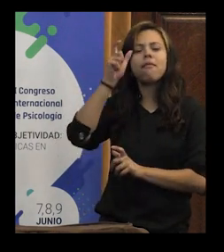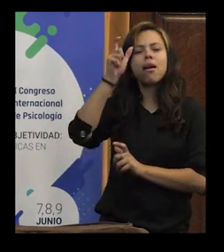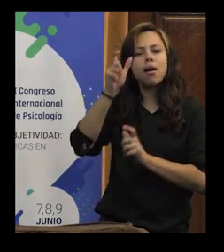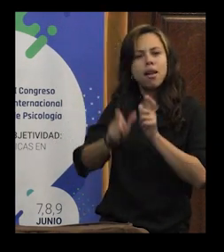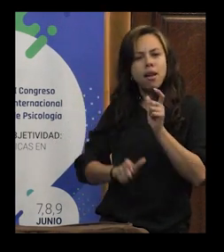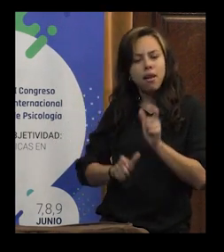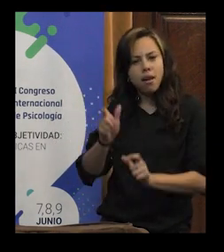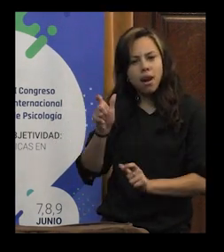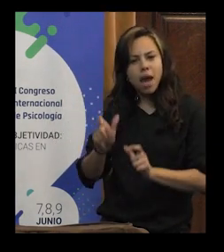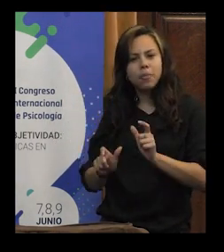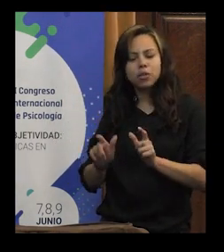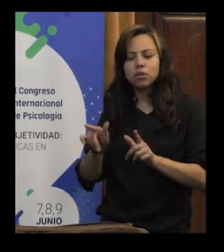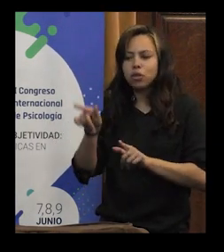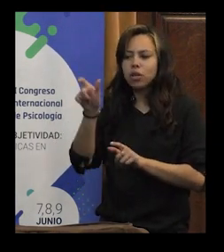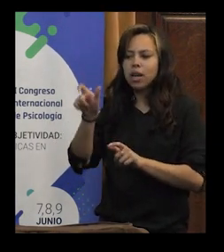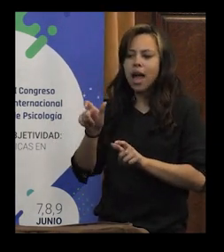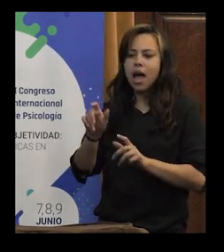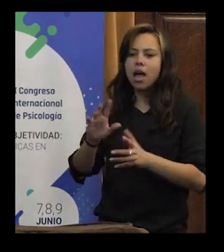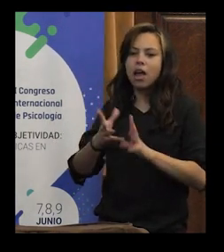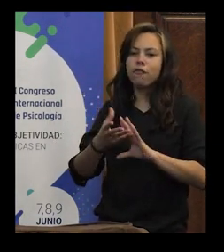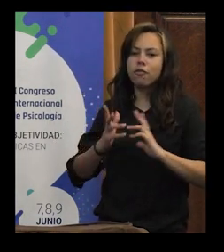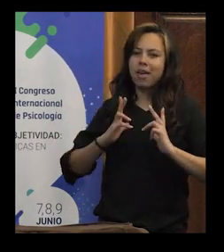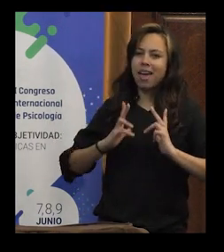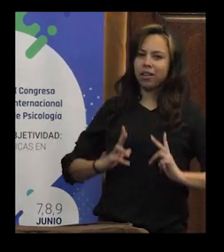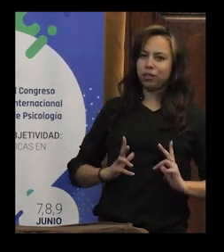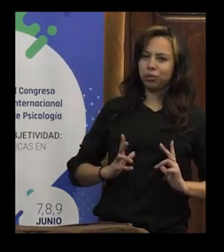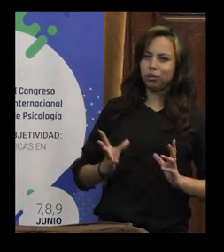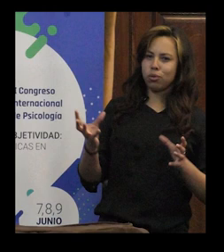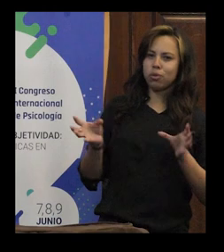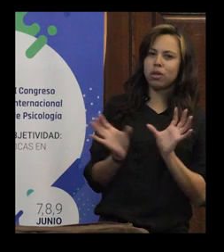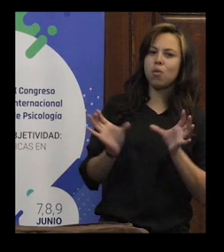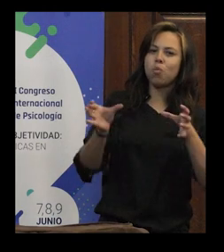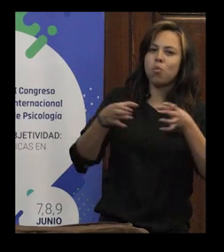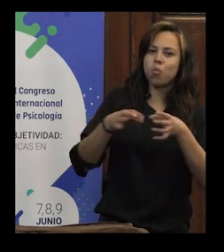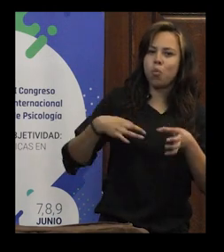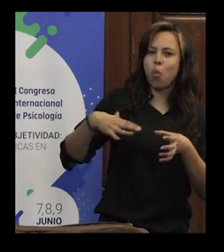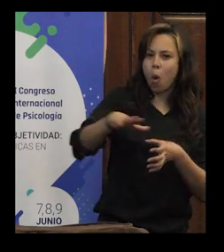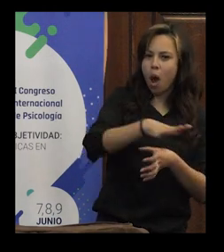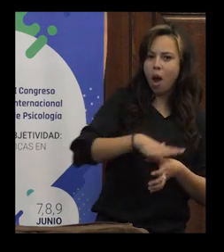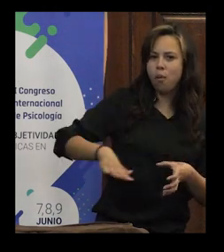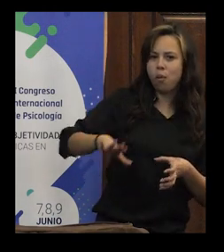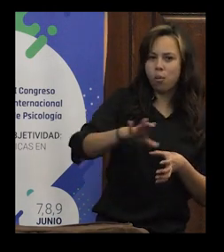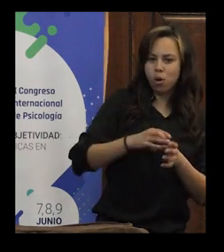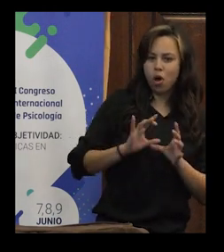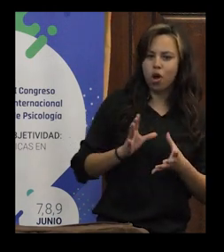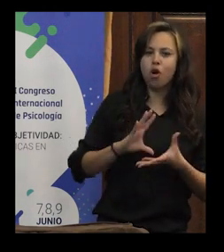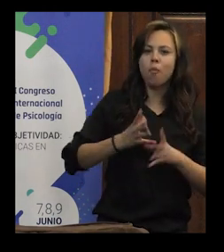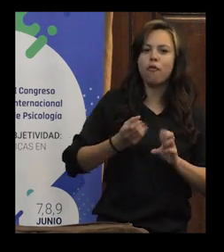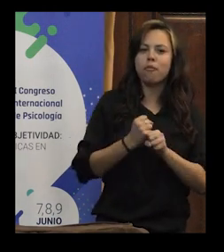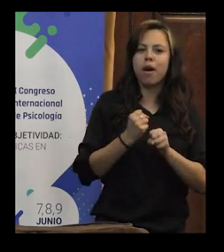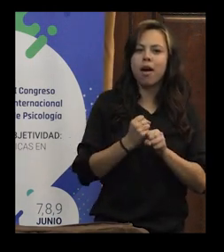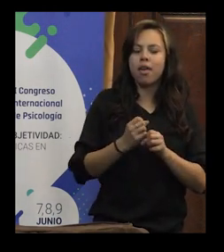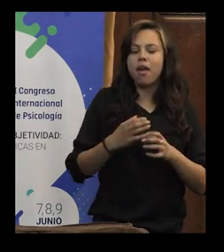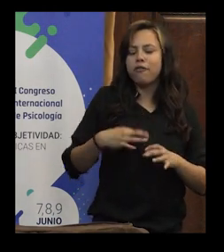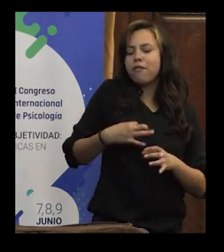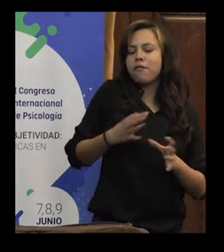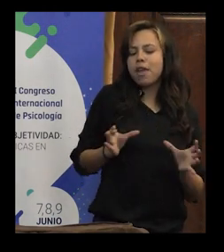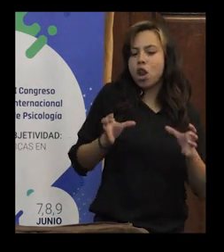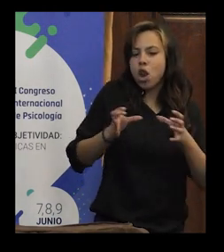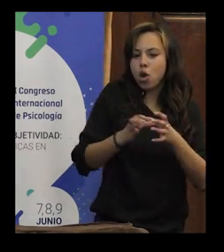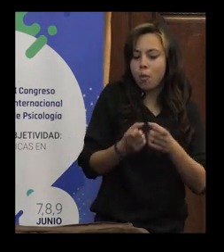maximização de la aptitud de la população para promover la riqueza de la nação. En